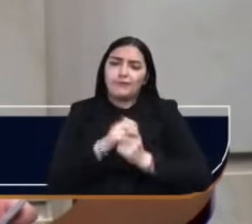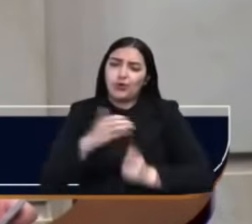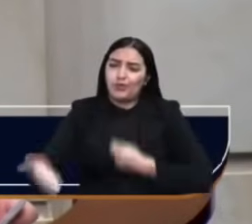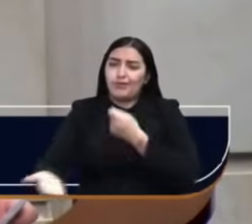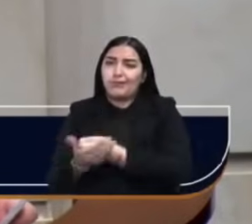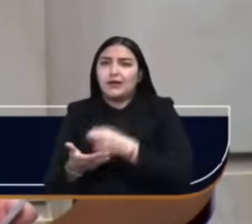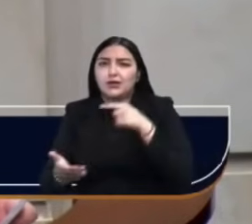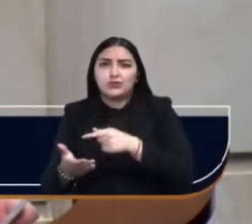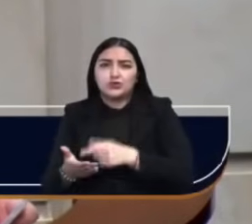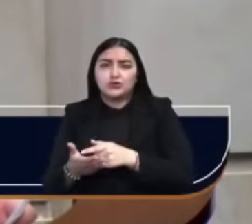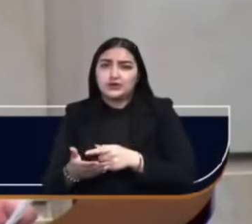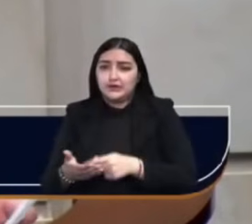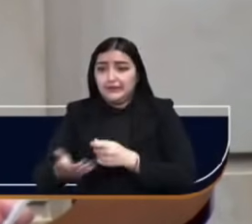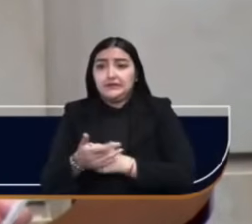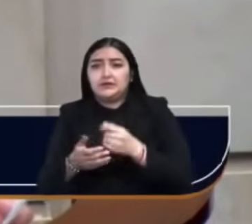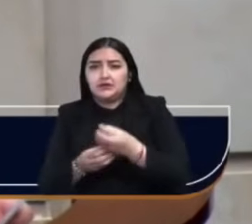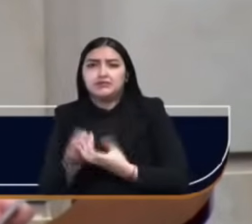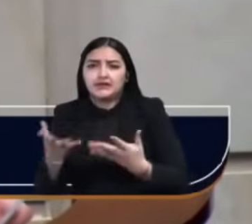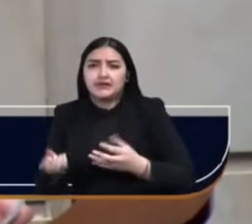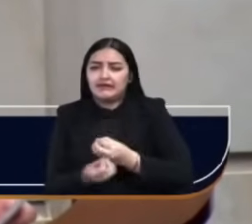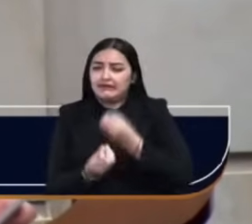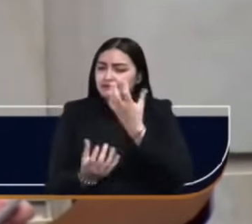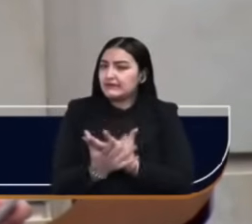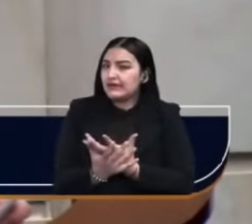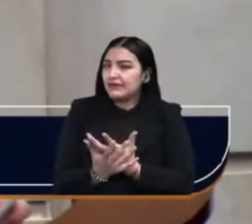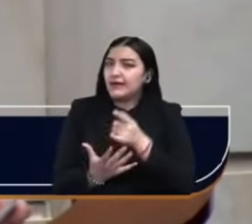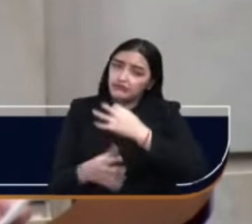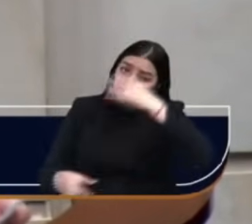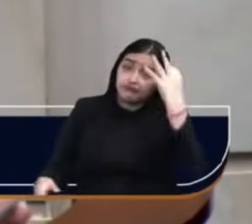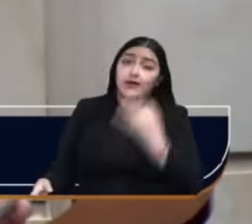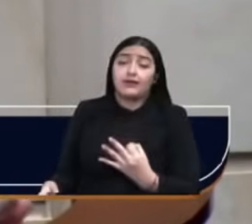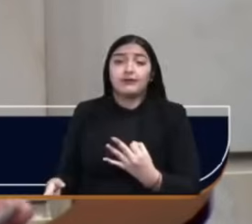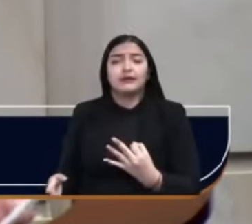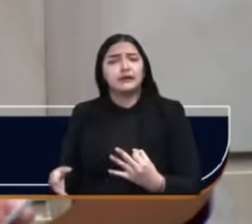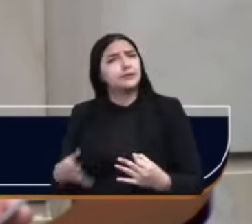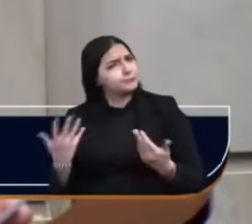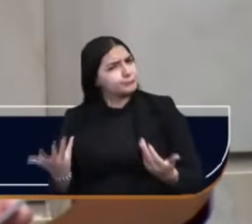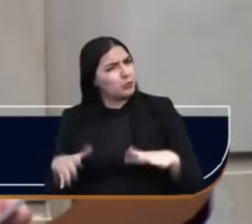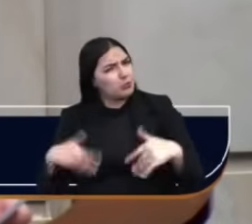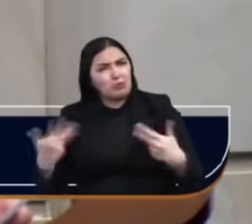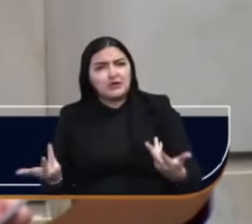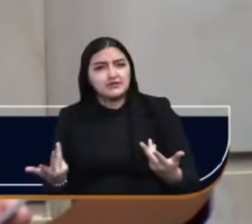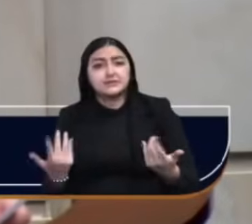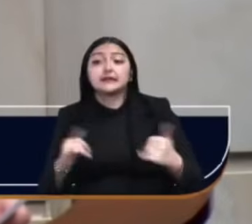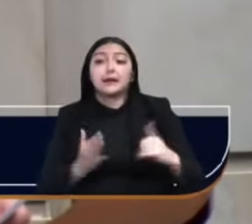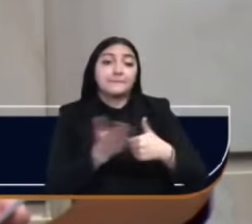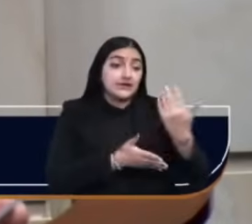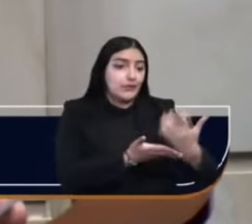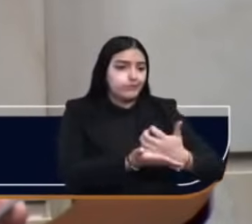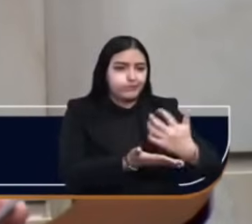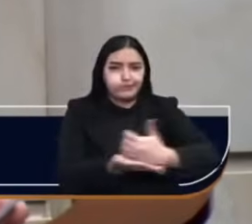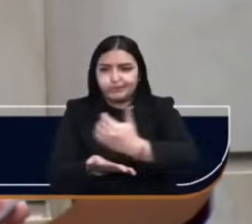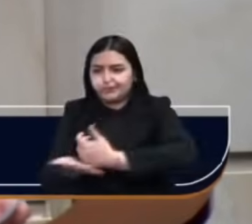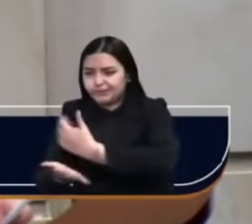pago al concesionario, pasando a un esquema de ingreso real. Es decir, que recogen